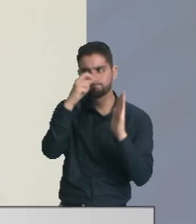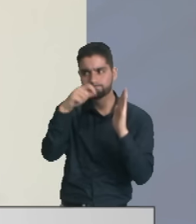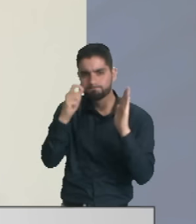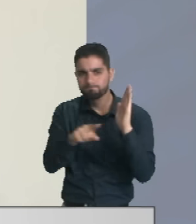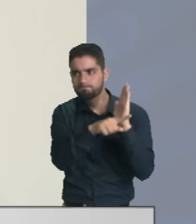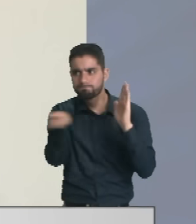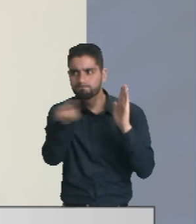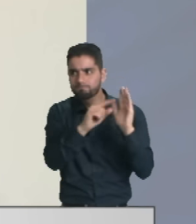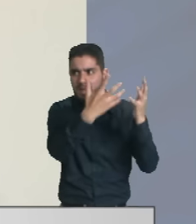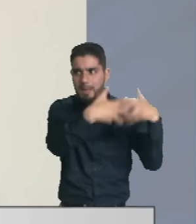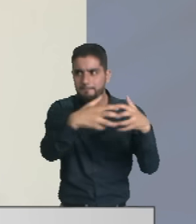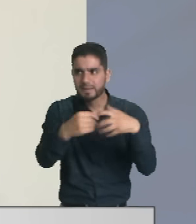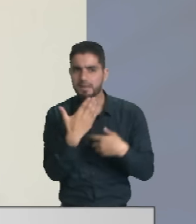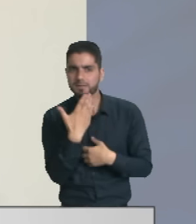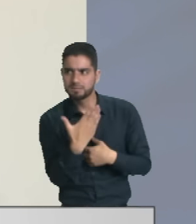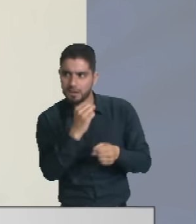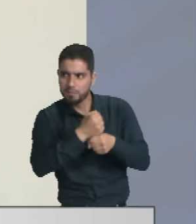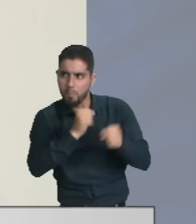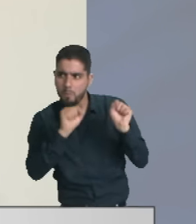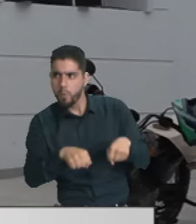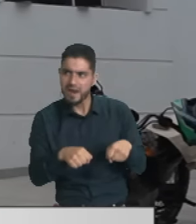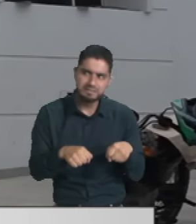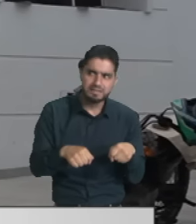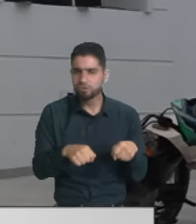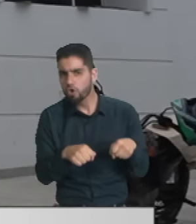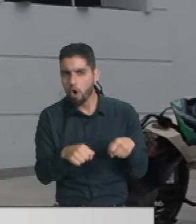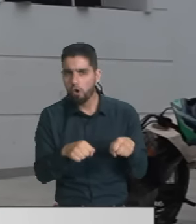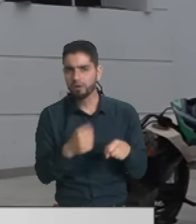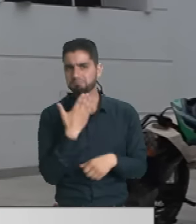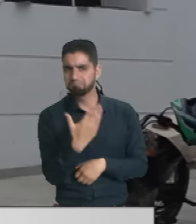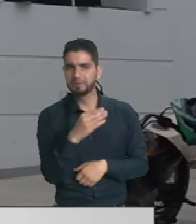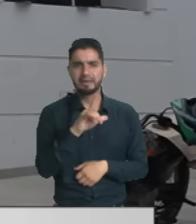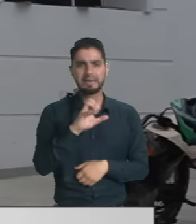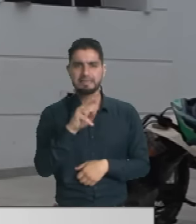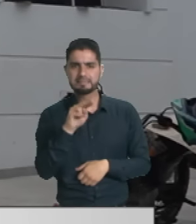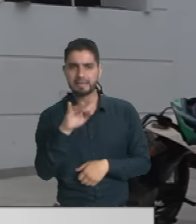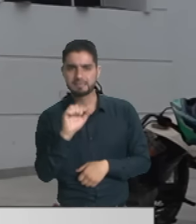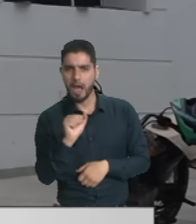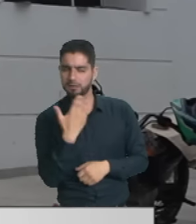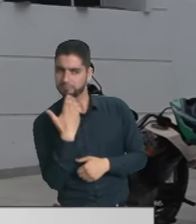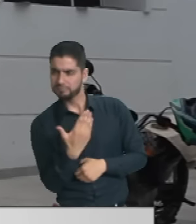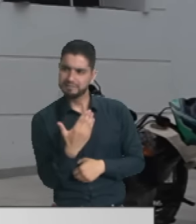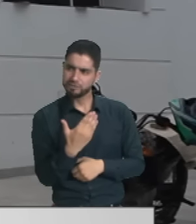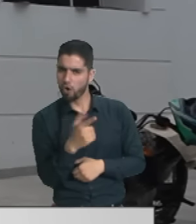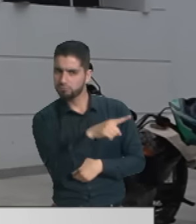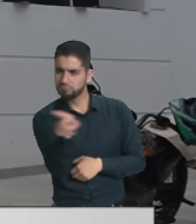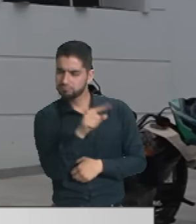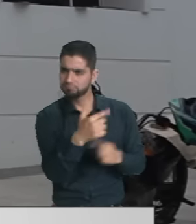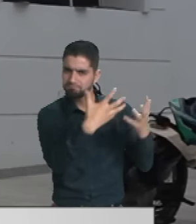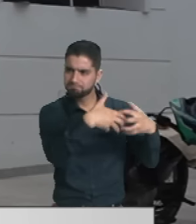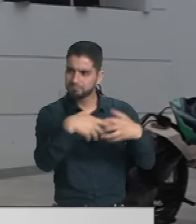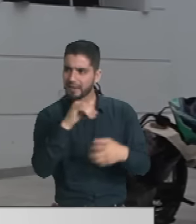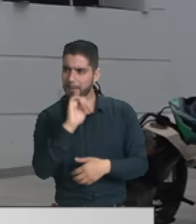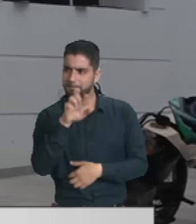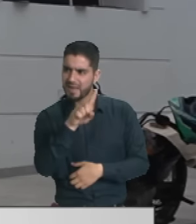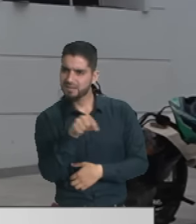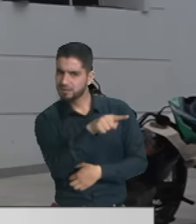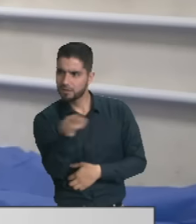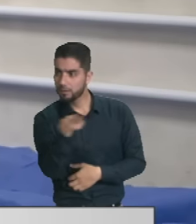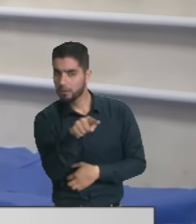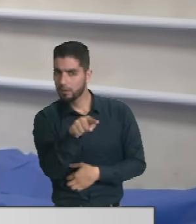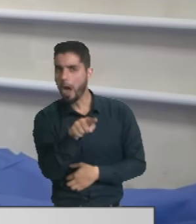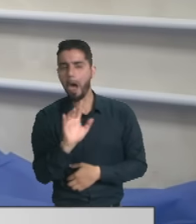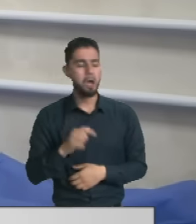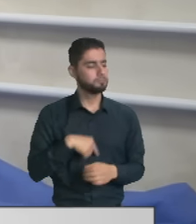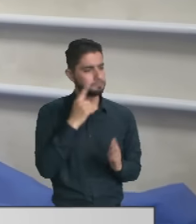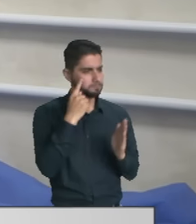licencias de funcionamiento de estas IPS del municipio de Soledad. Se verificó que eran ilegales